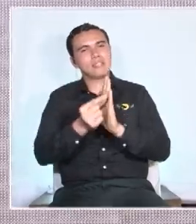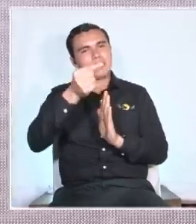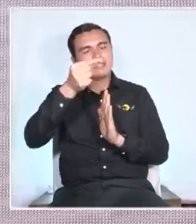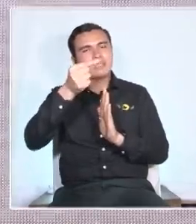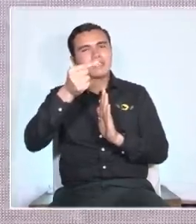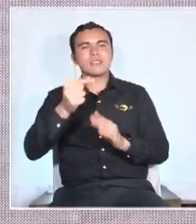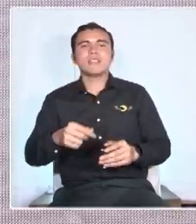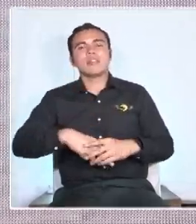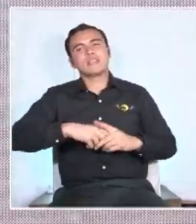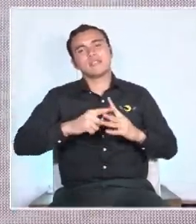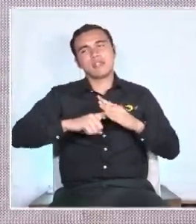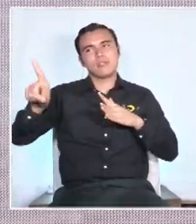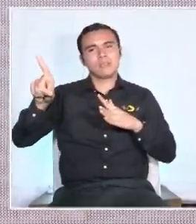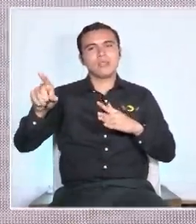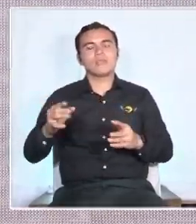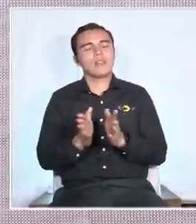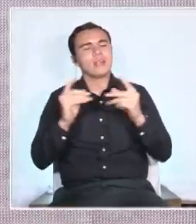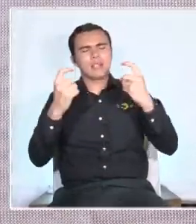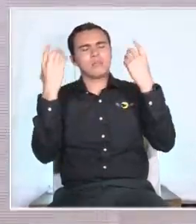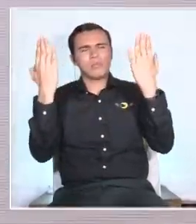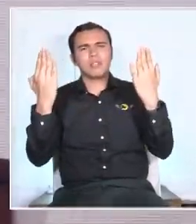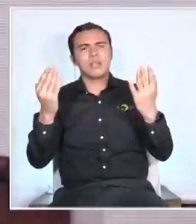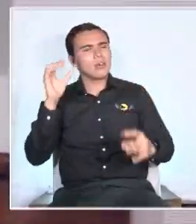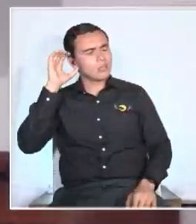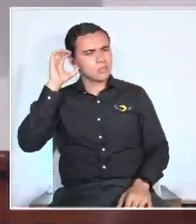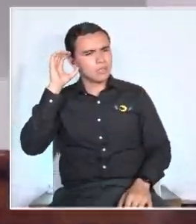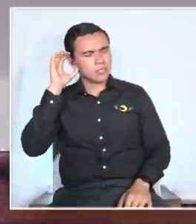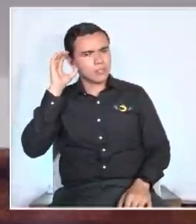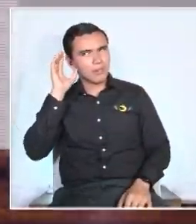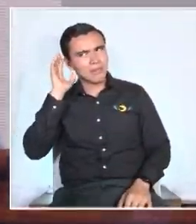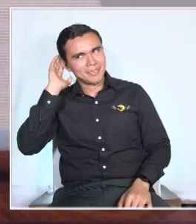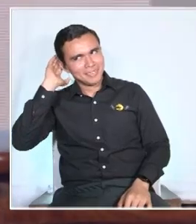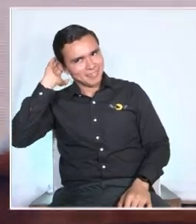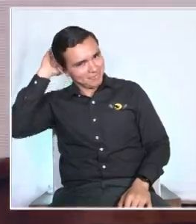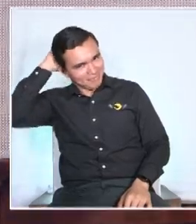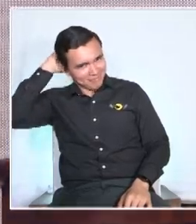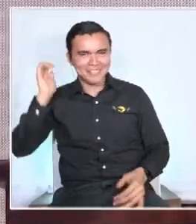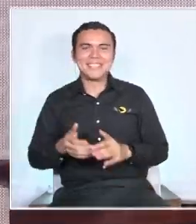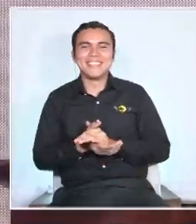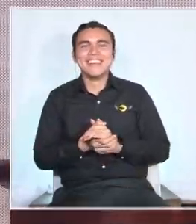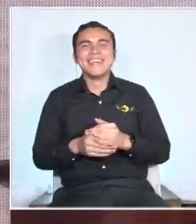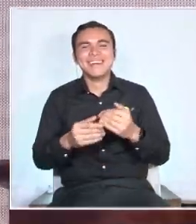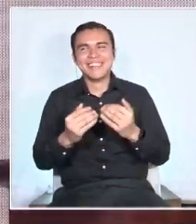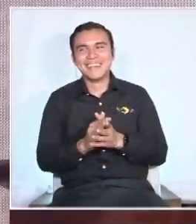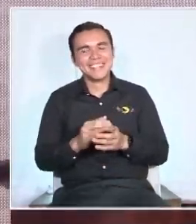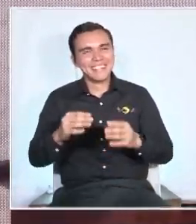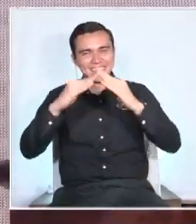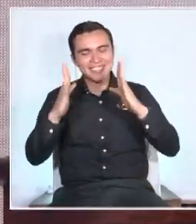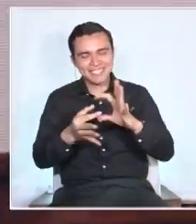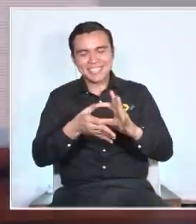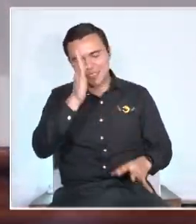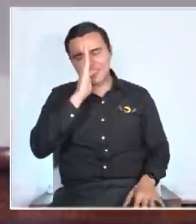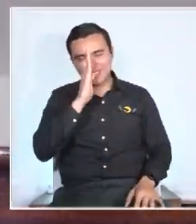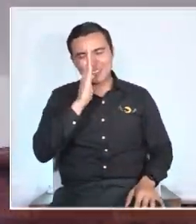salir huyendo. Aleluya. Ahora escucha, todo es tremendo. Cuando usted viene a la casa de Dios, se